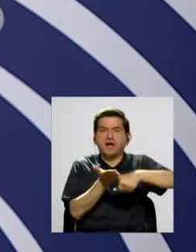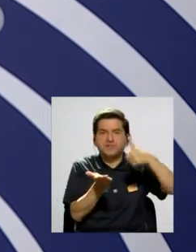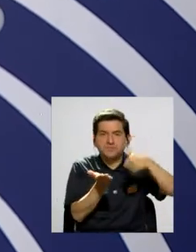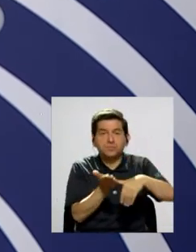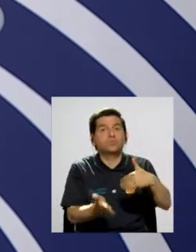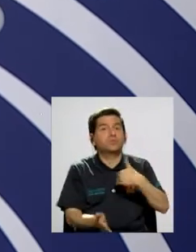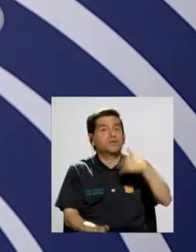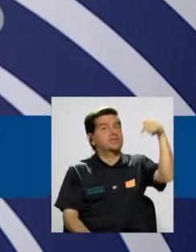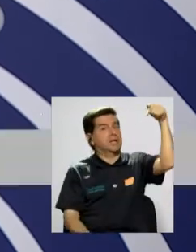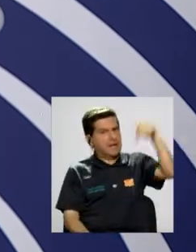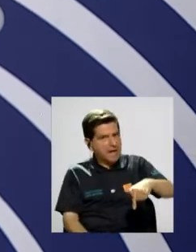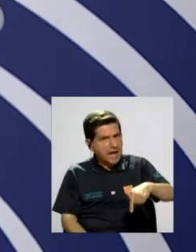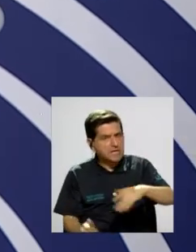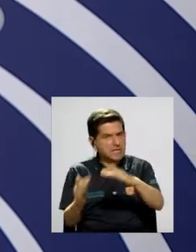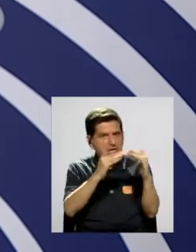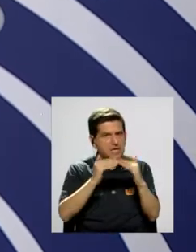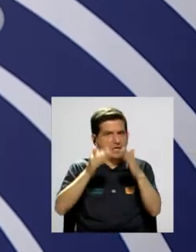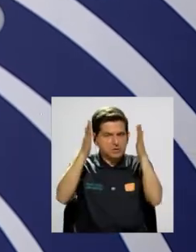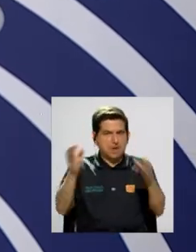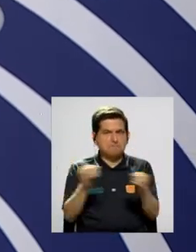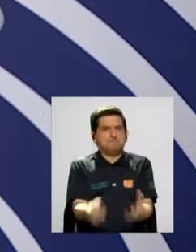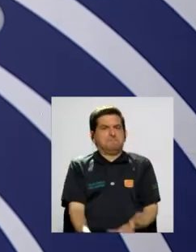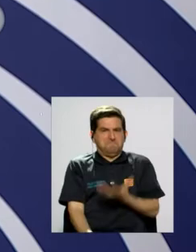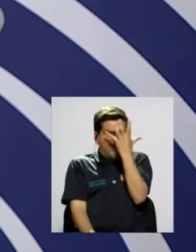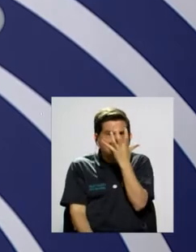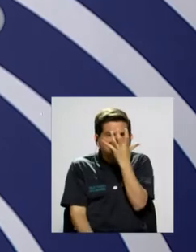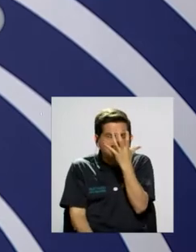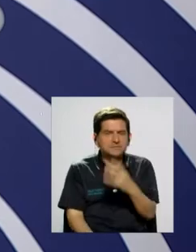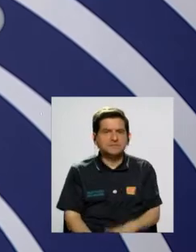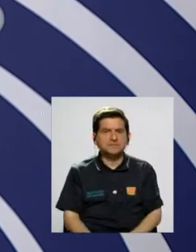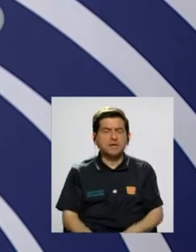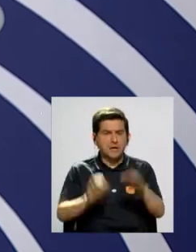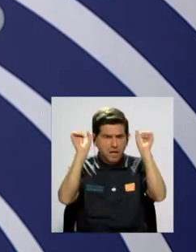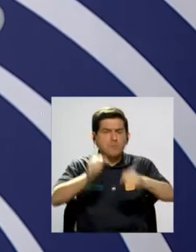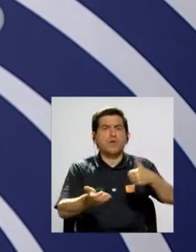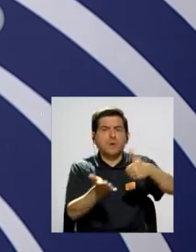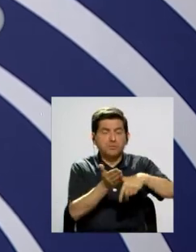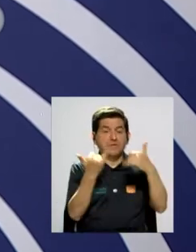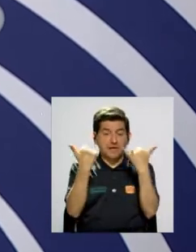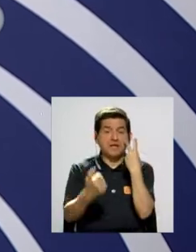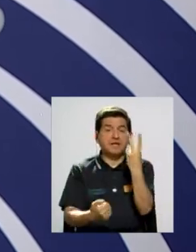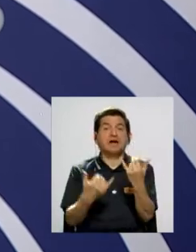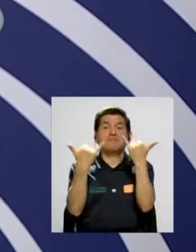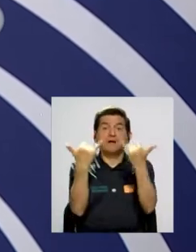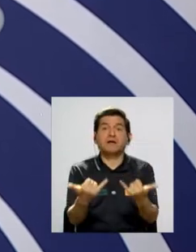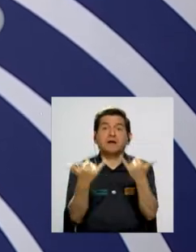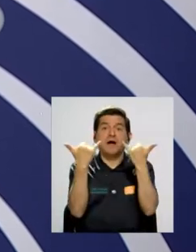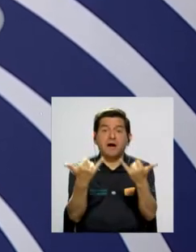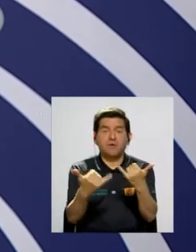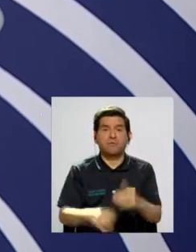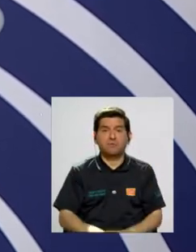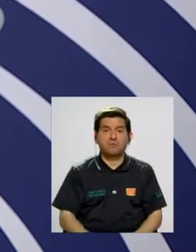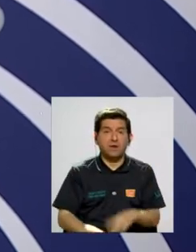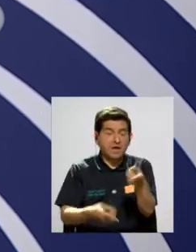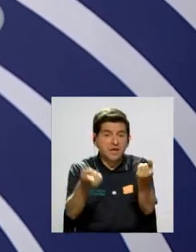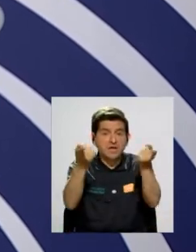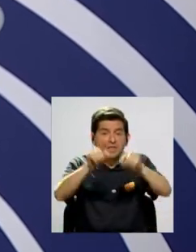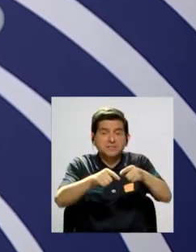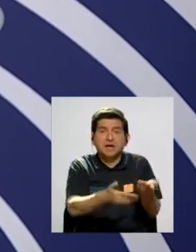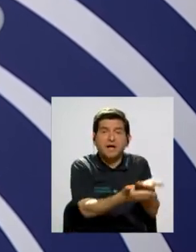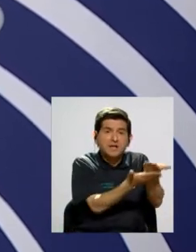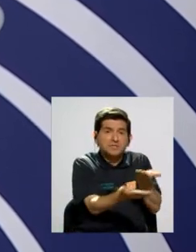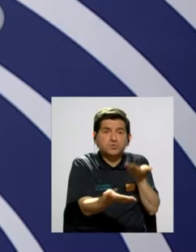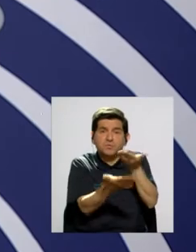a tener una ciudadanía más enojada, capaz de votar, y ya lo vimos en estas elecciones, a